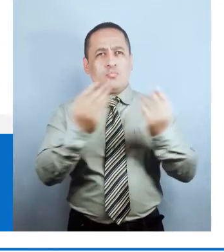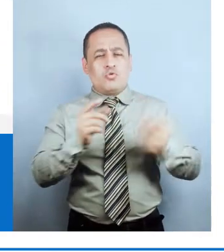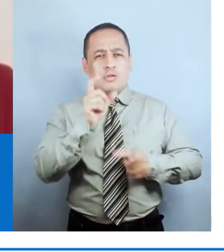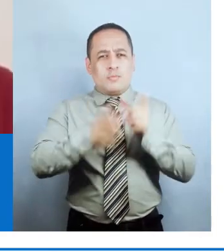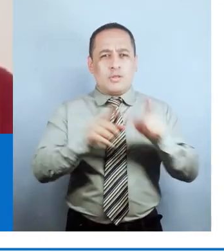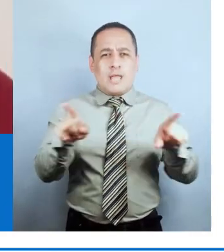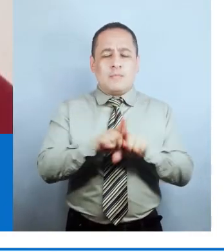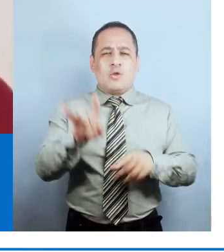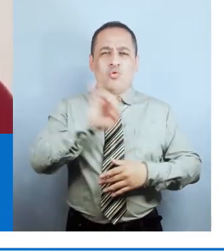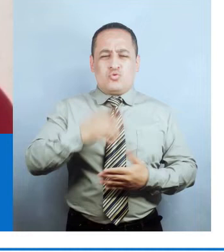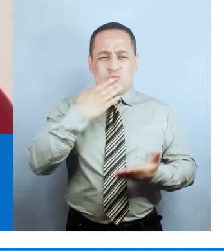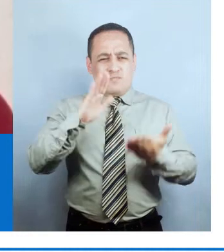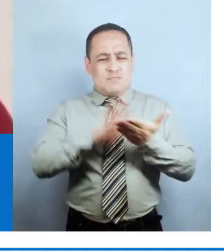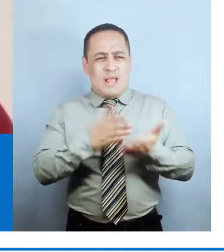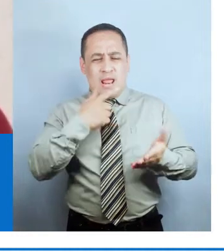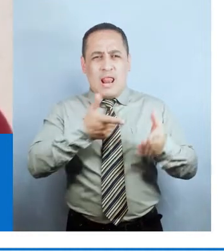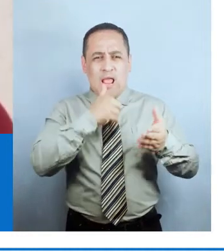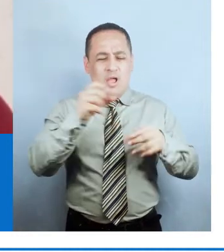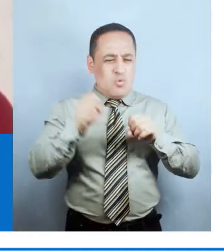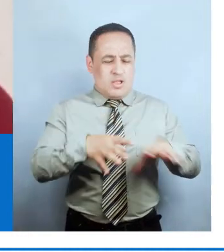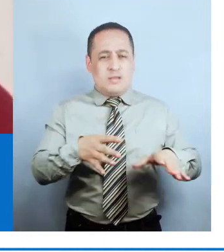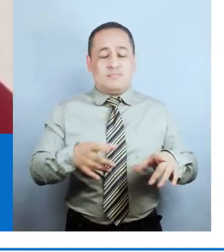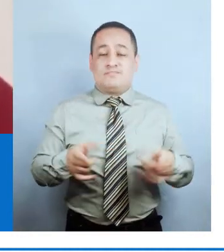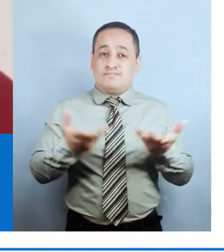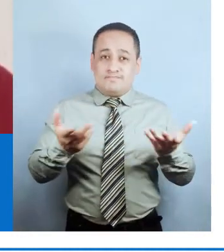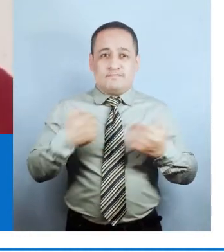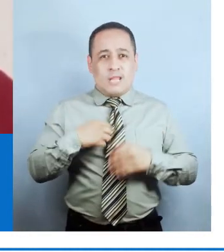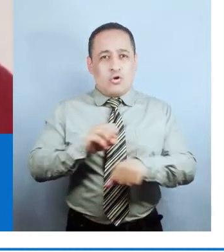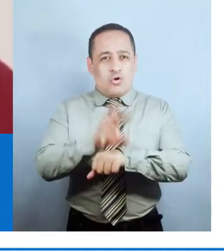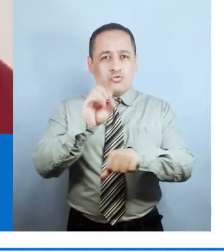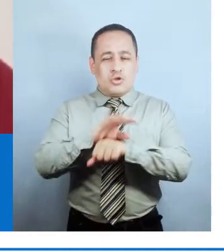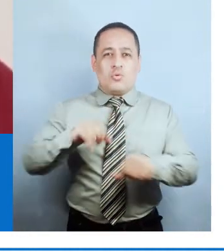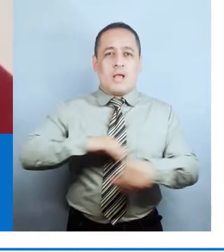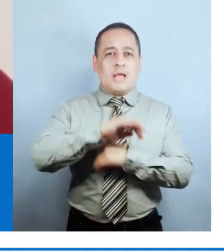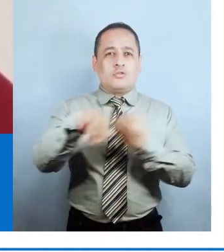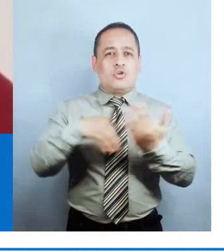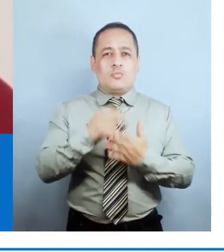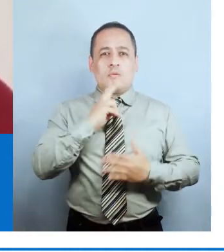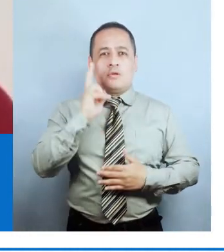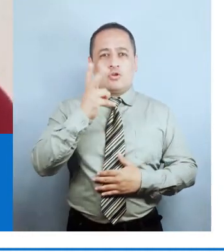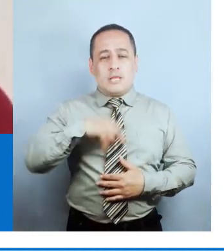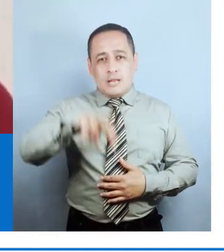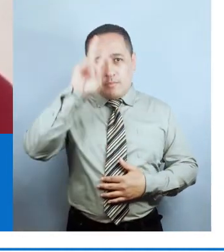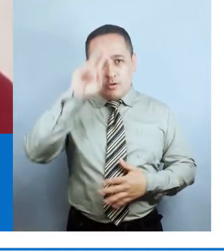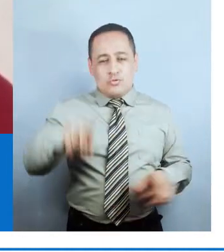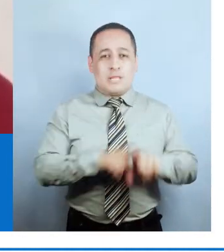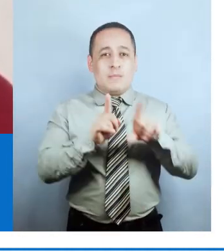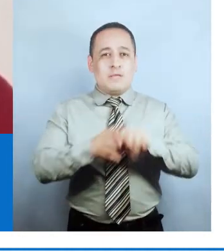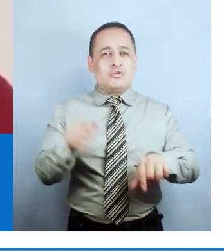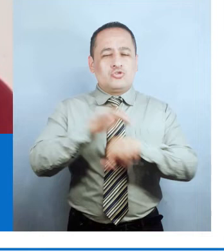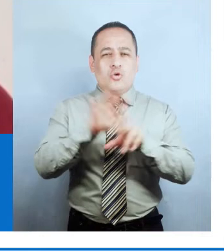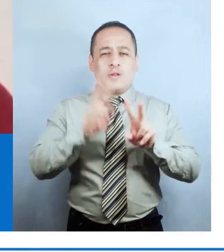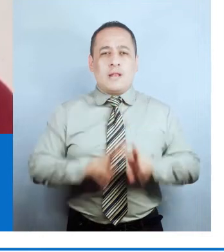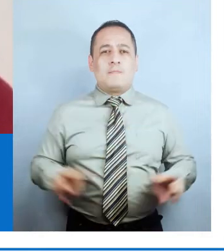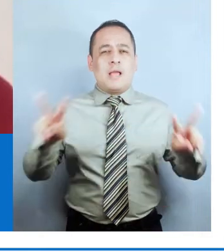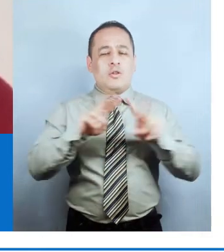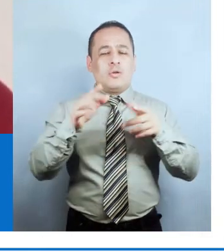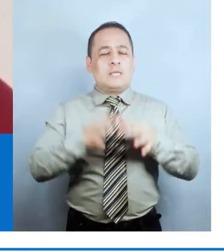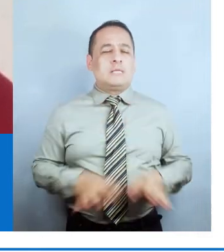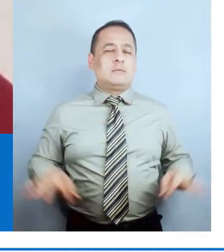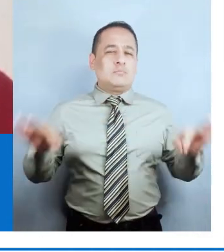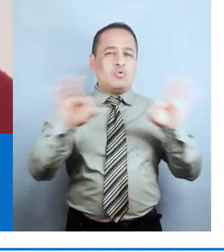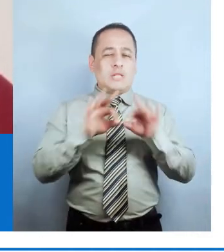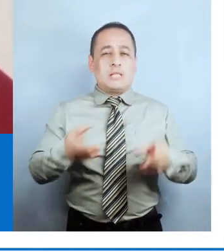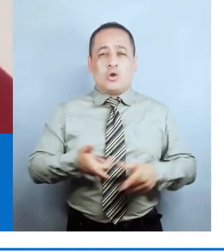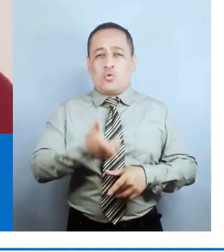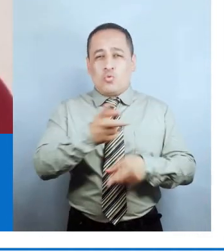muchas personas darle un uso inadecuado al agua. La recomendación a los docentes de todo el Perú sobre el valor